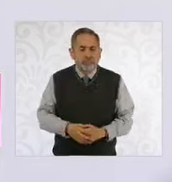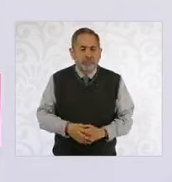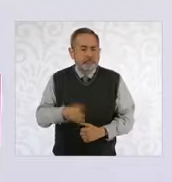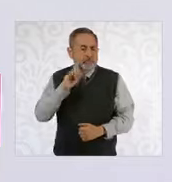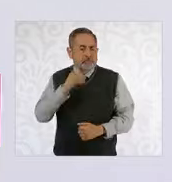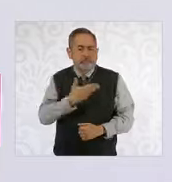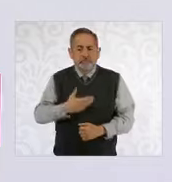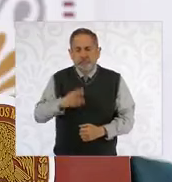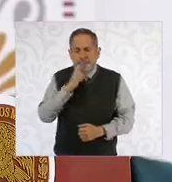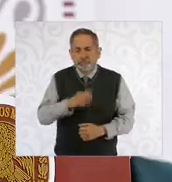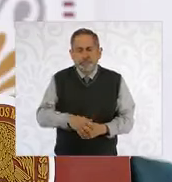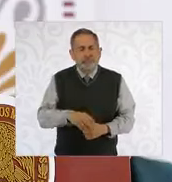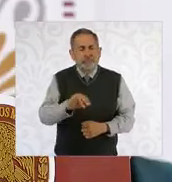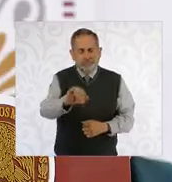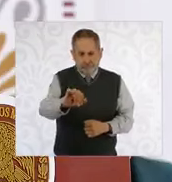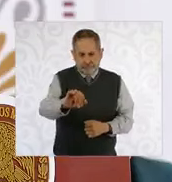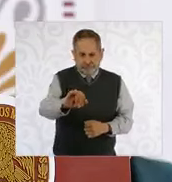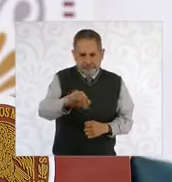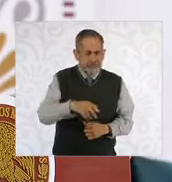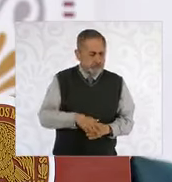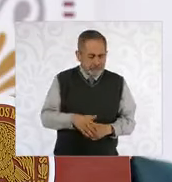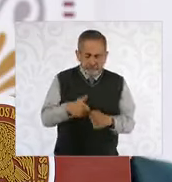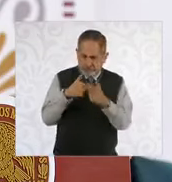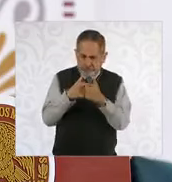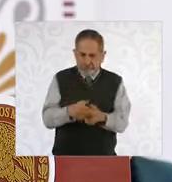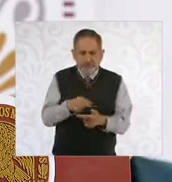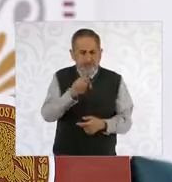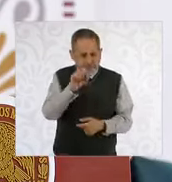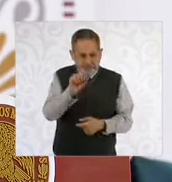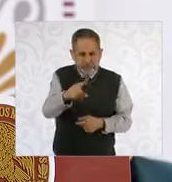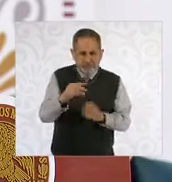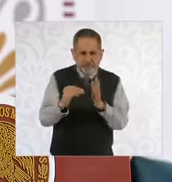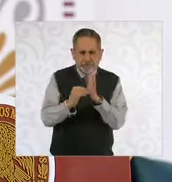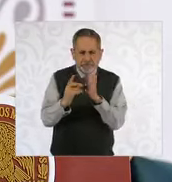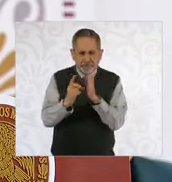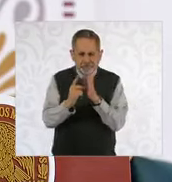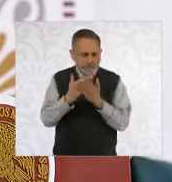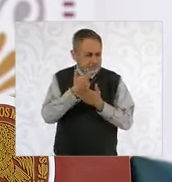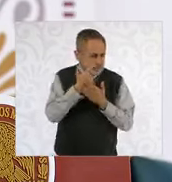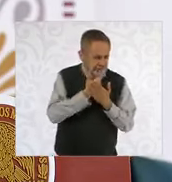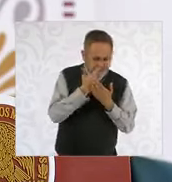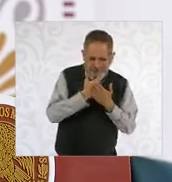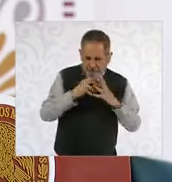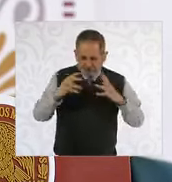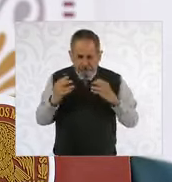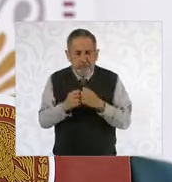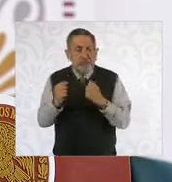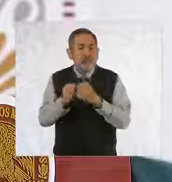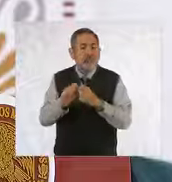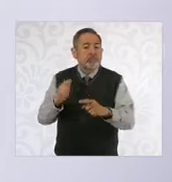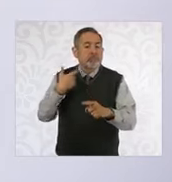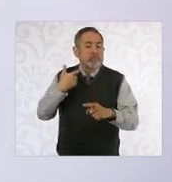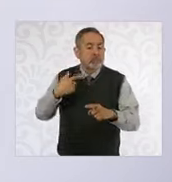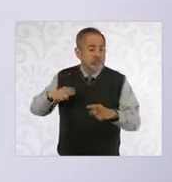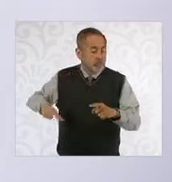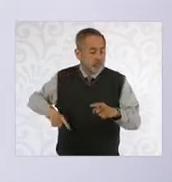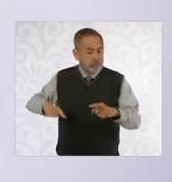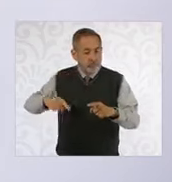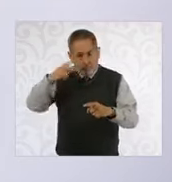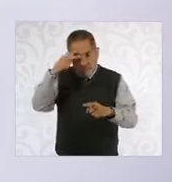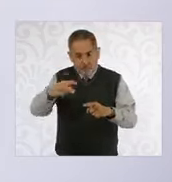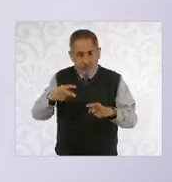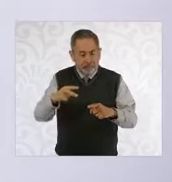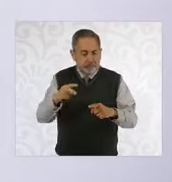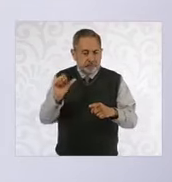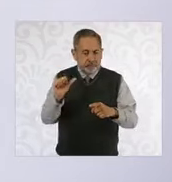esta metodología que se siguió por parte del gobierno de México cuando estaba